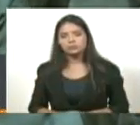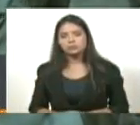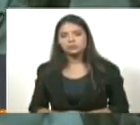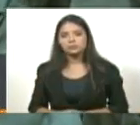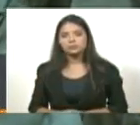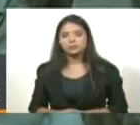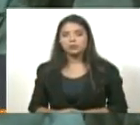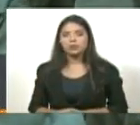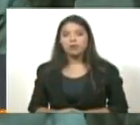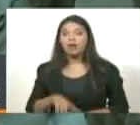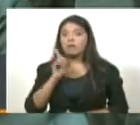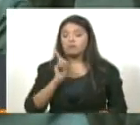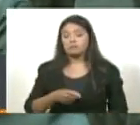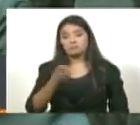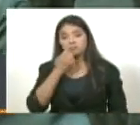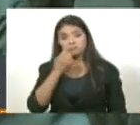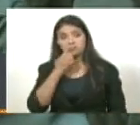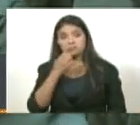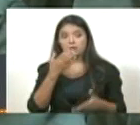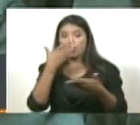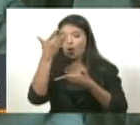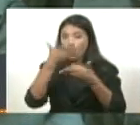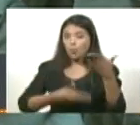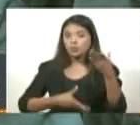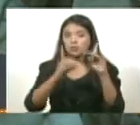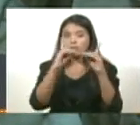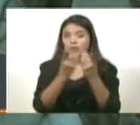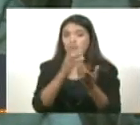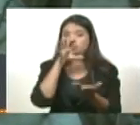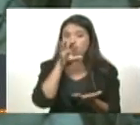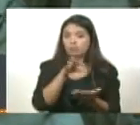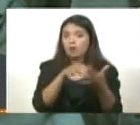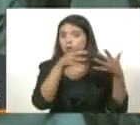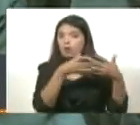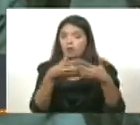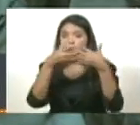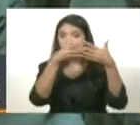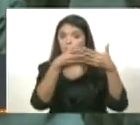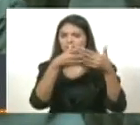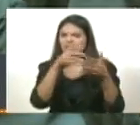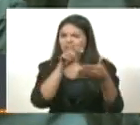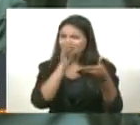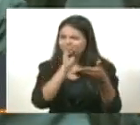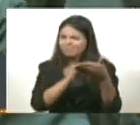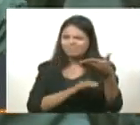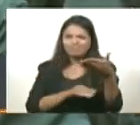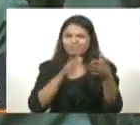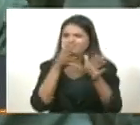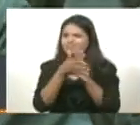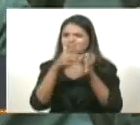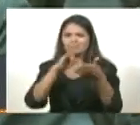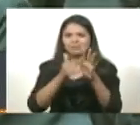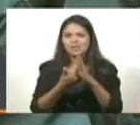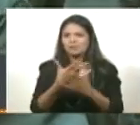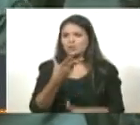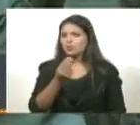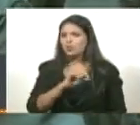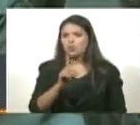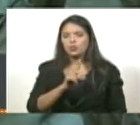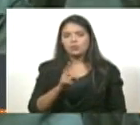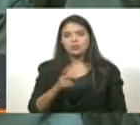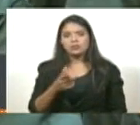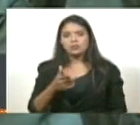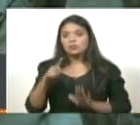deplora el infausto comunicado del Departamento de Estado, cuya forma y contenido representa la negación absoluta